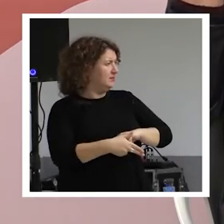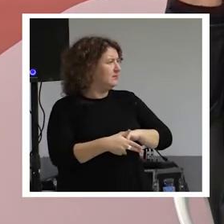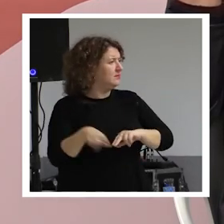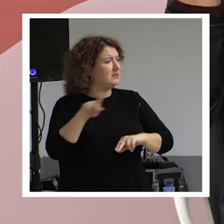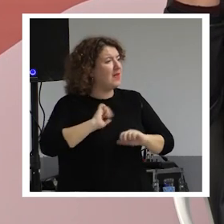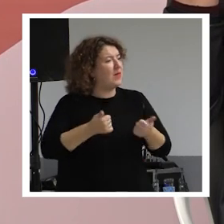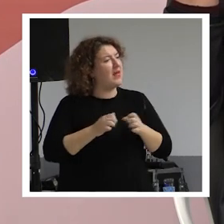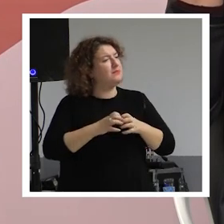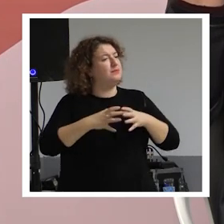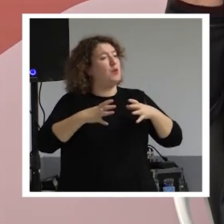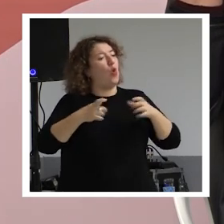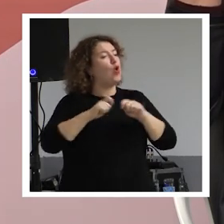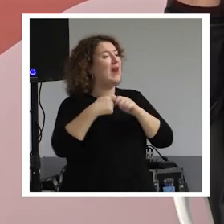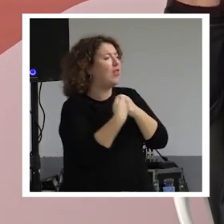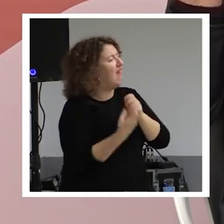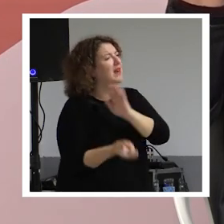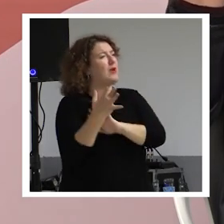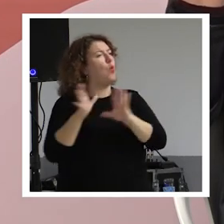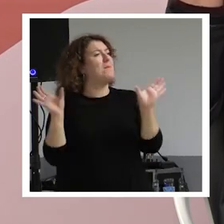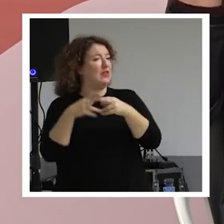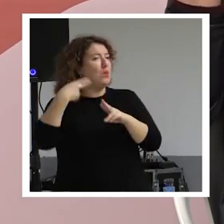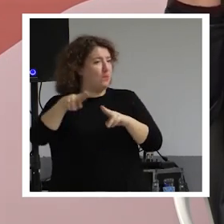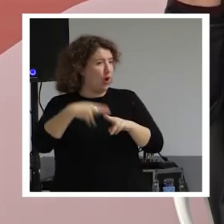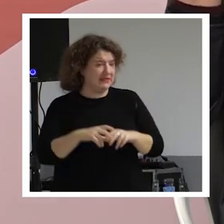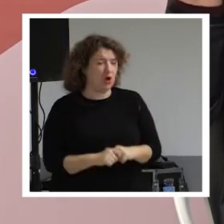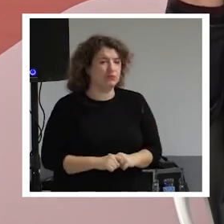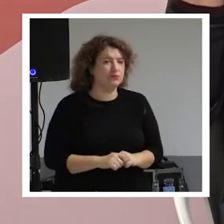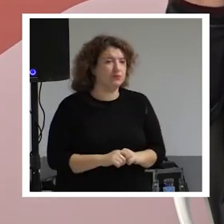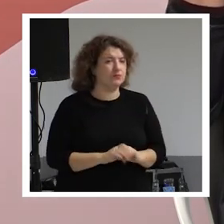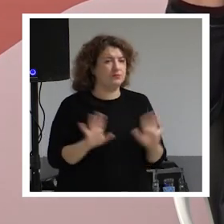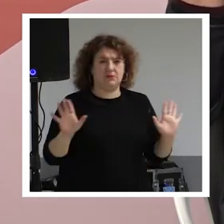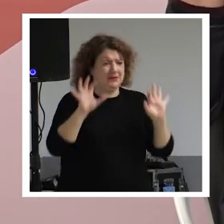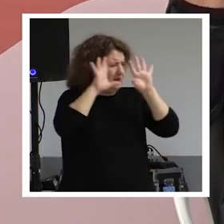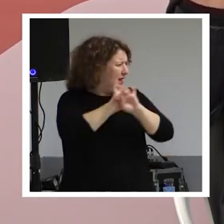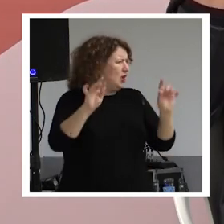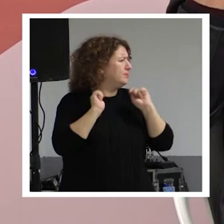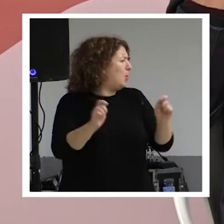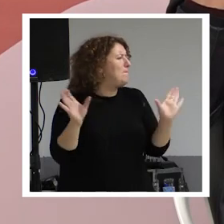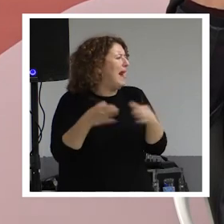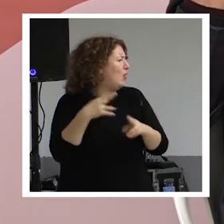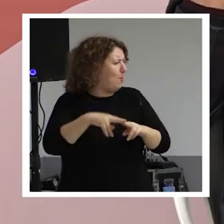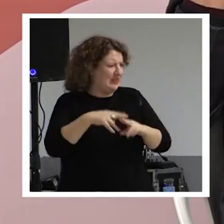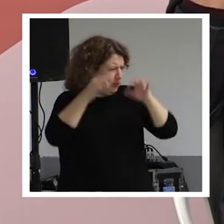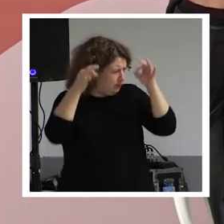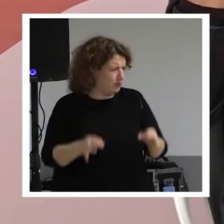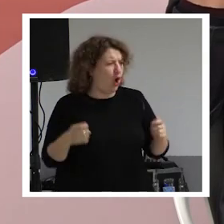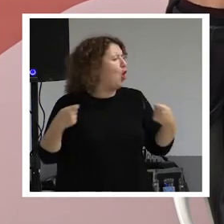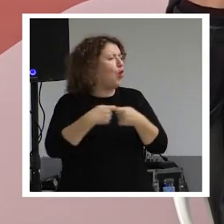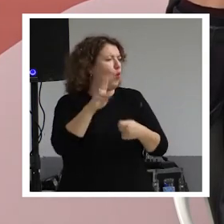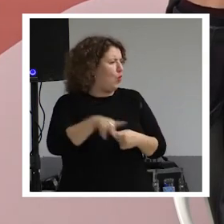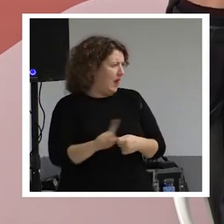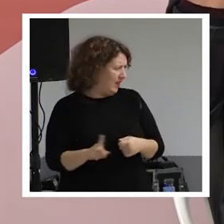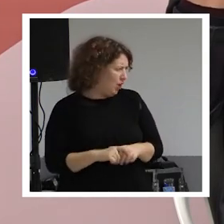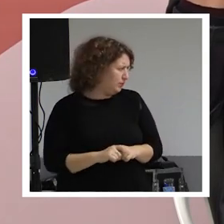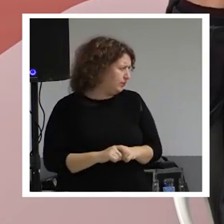tomar decisiones Pero además han sido Digamos como la garantía de que la coalición no se no se rompa y de que el frente amplio lentamente